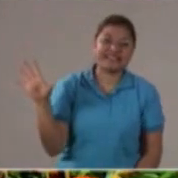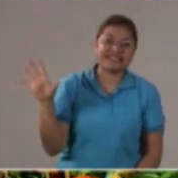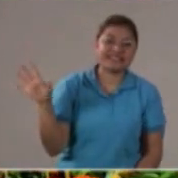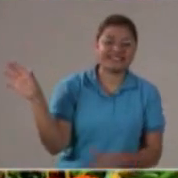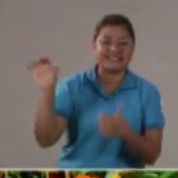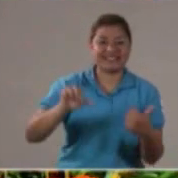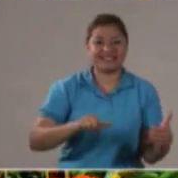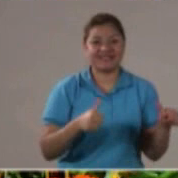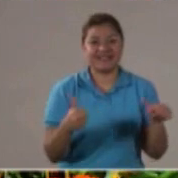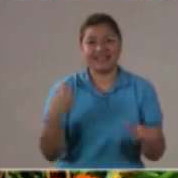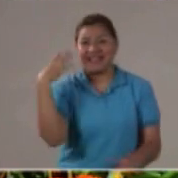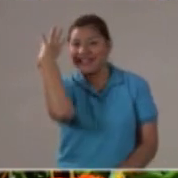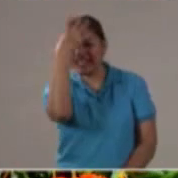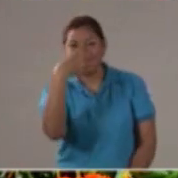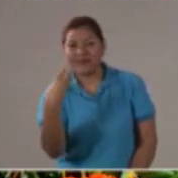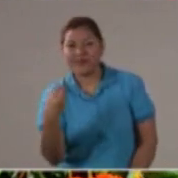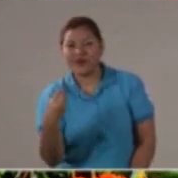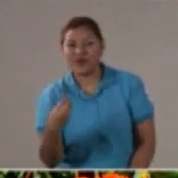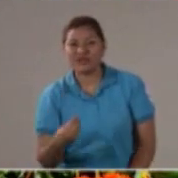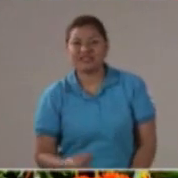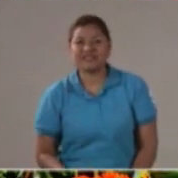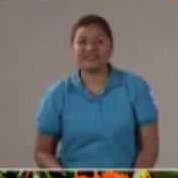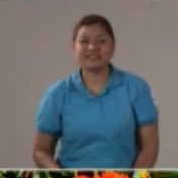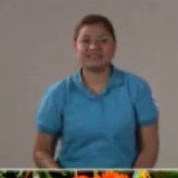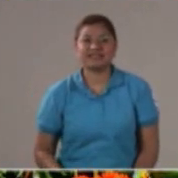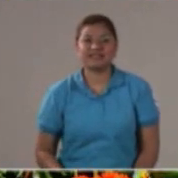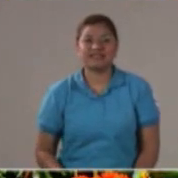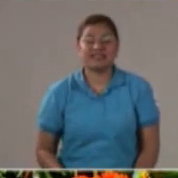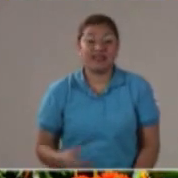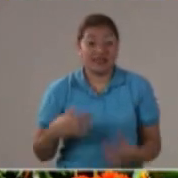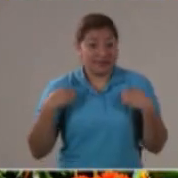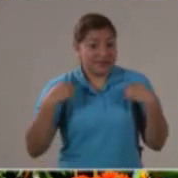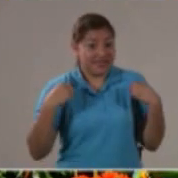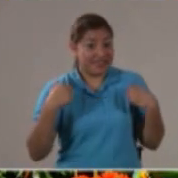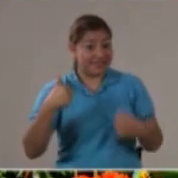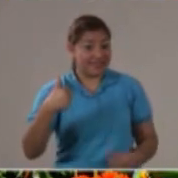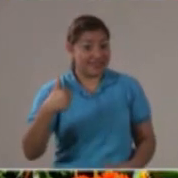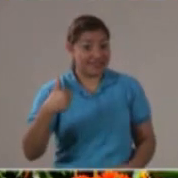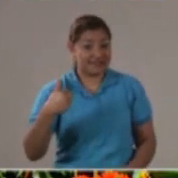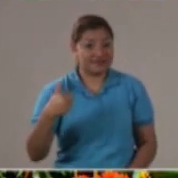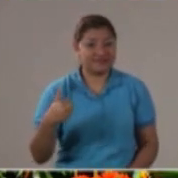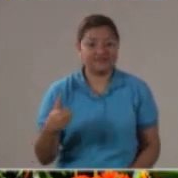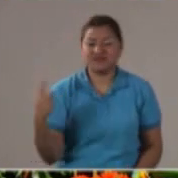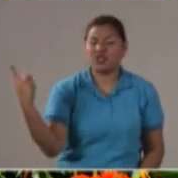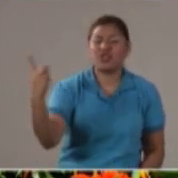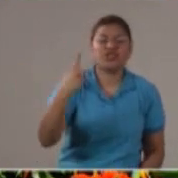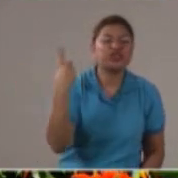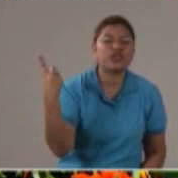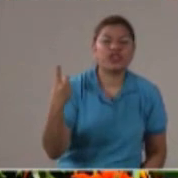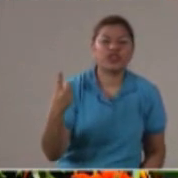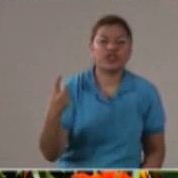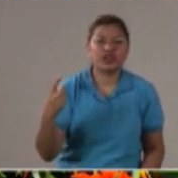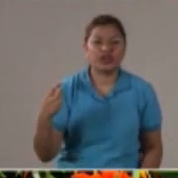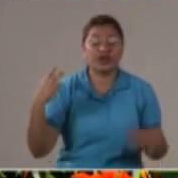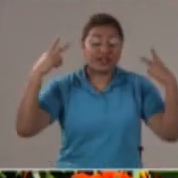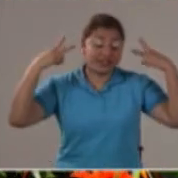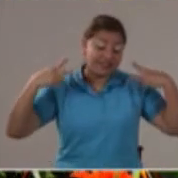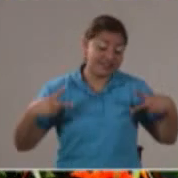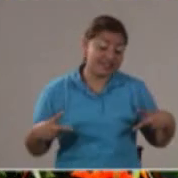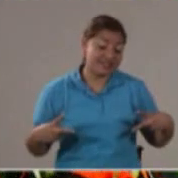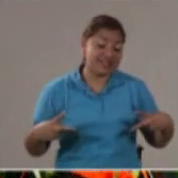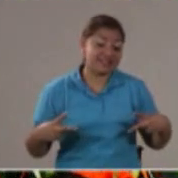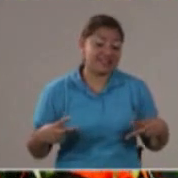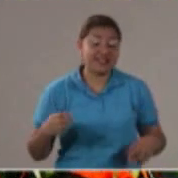Aleluya, qué preciosidad. Me queda bien eso. Cualquier cosa que vos te pongas, haces que